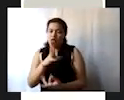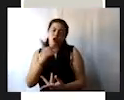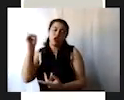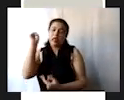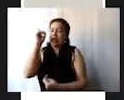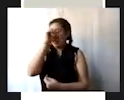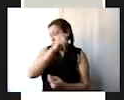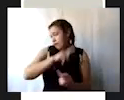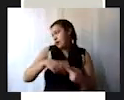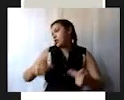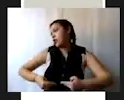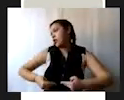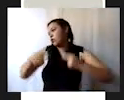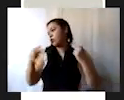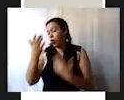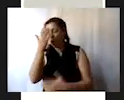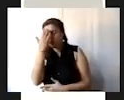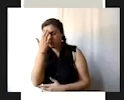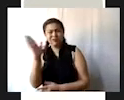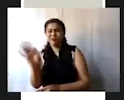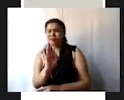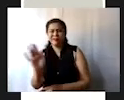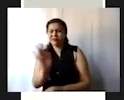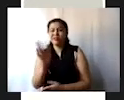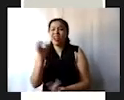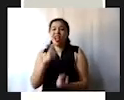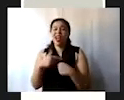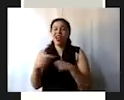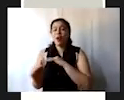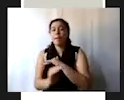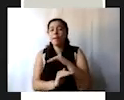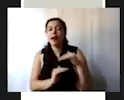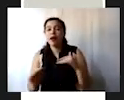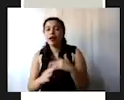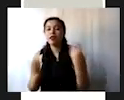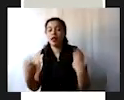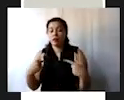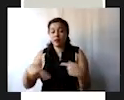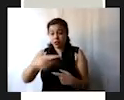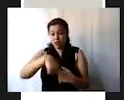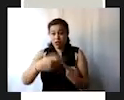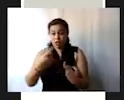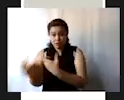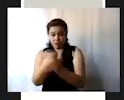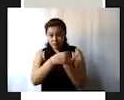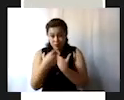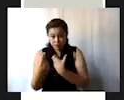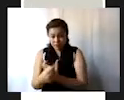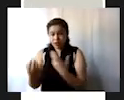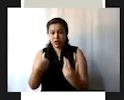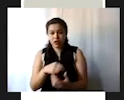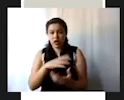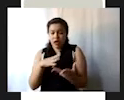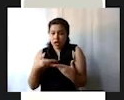las negociaciones, sino pues una cuestión básica, que es hacer entender a las personas que estamos en un